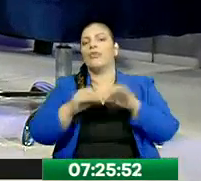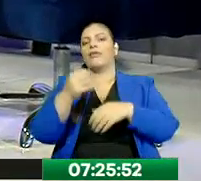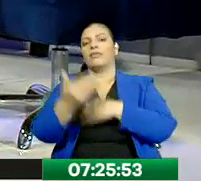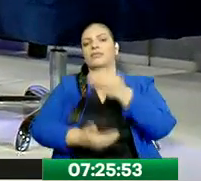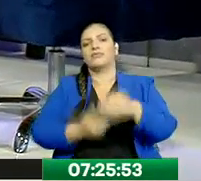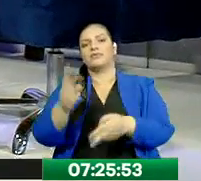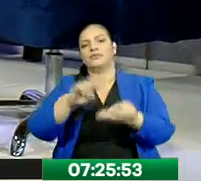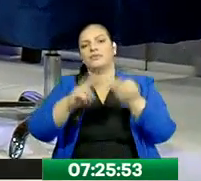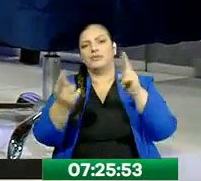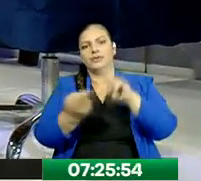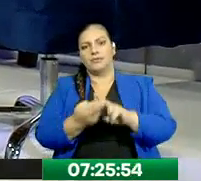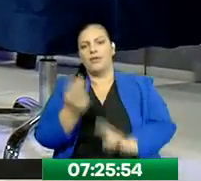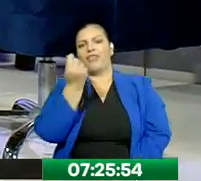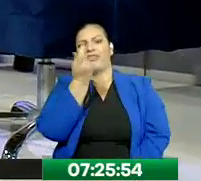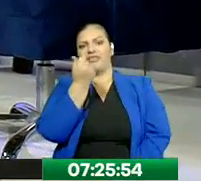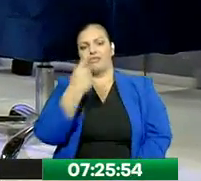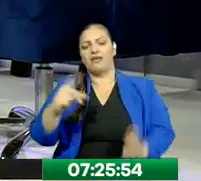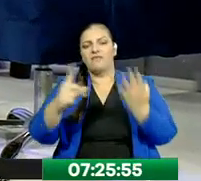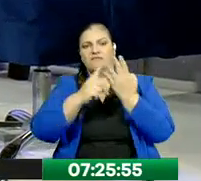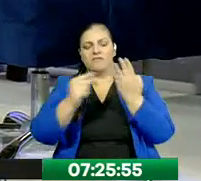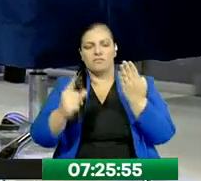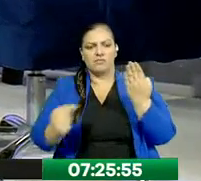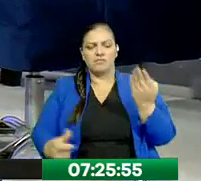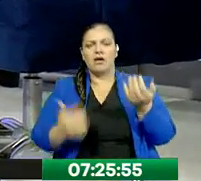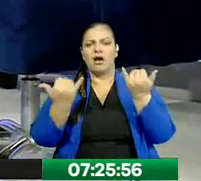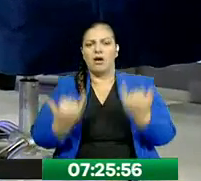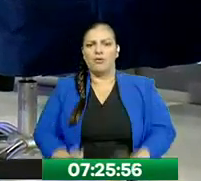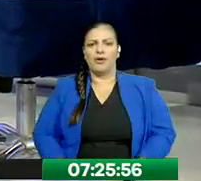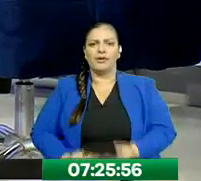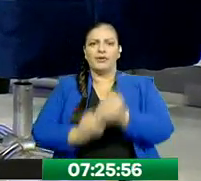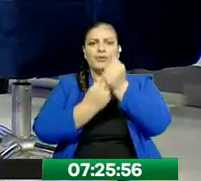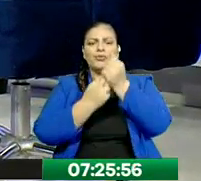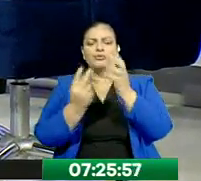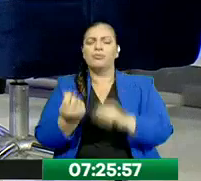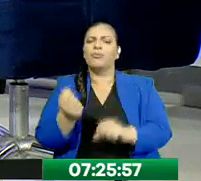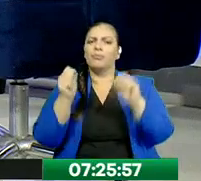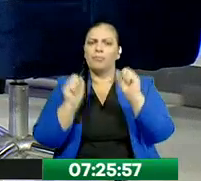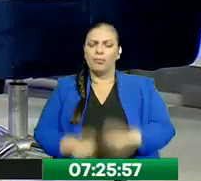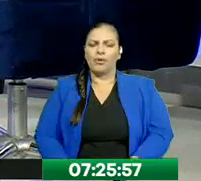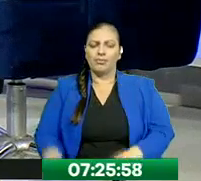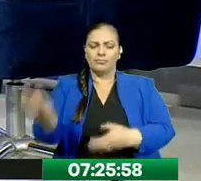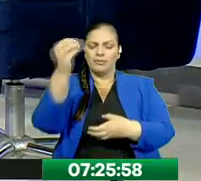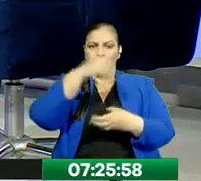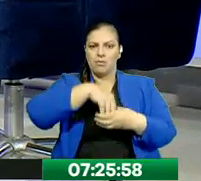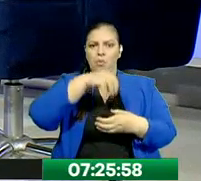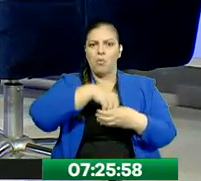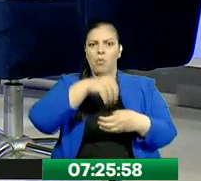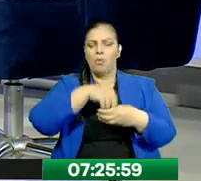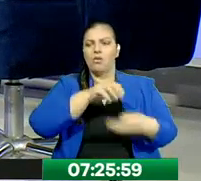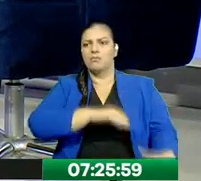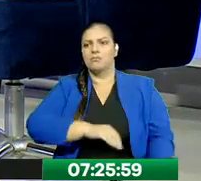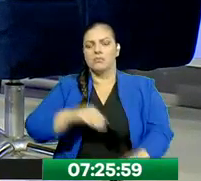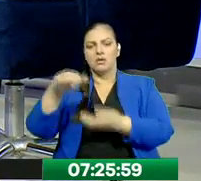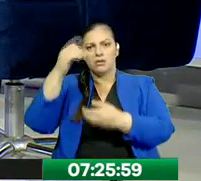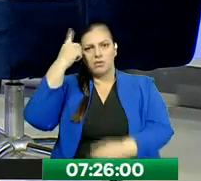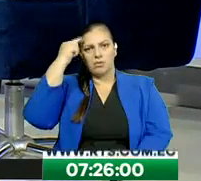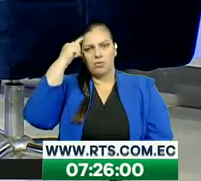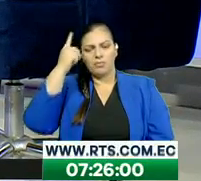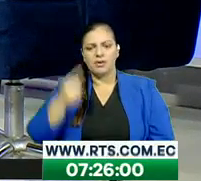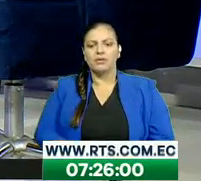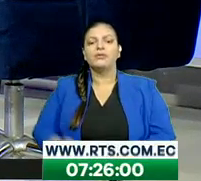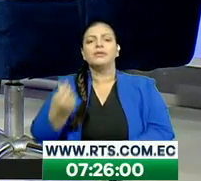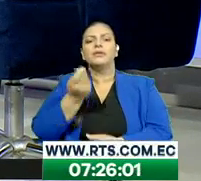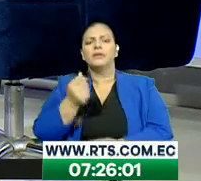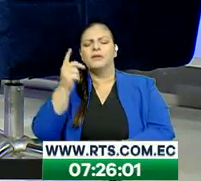rentabilidad financiera para que esos recursos alimenten el presupuesto del Estado y sirva para financiar la política social, especialmente en educación y